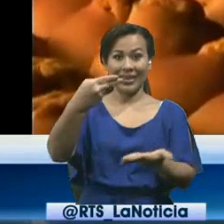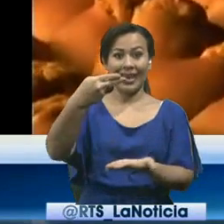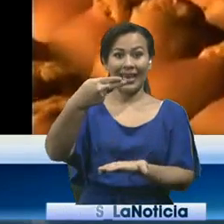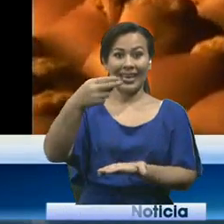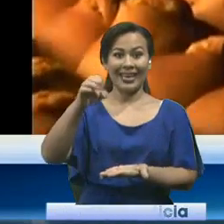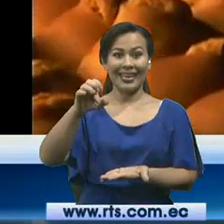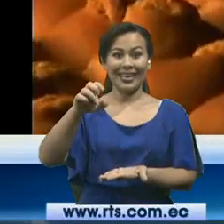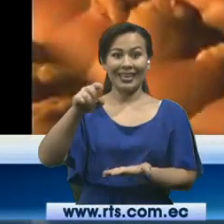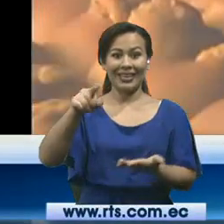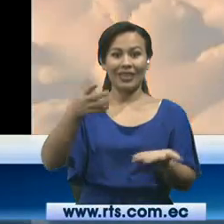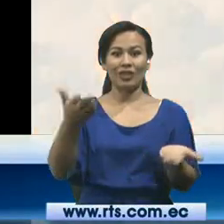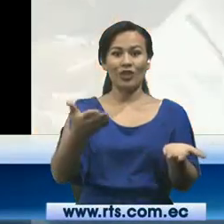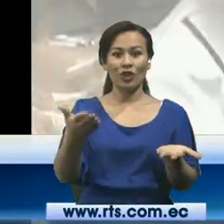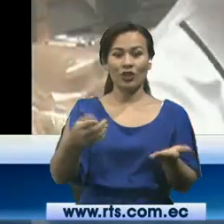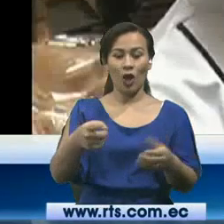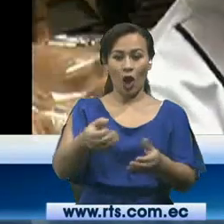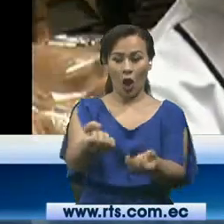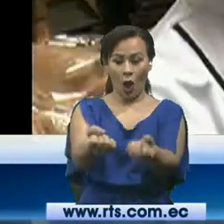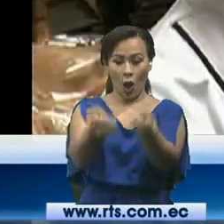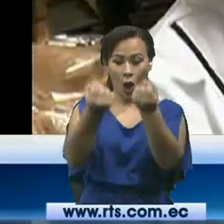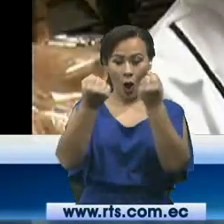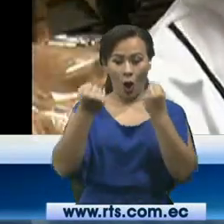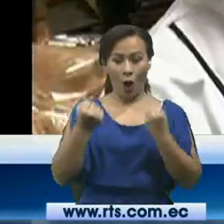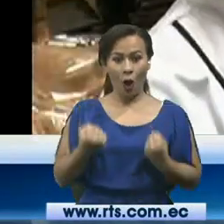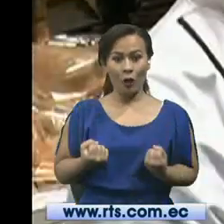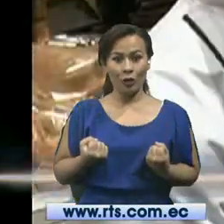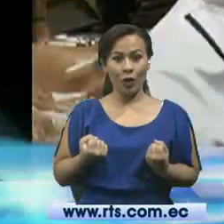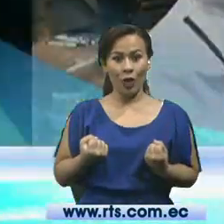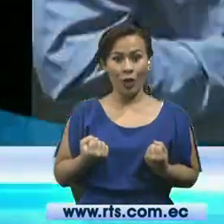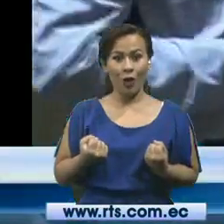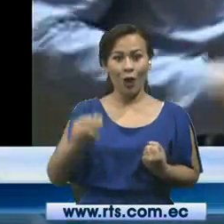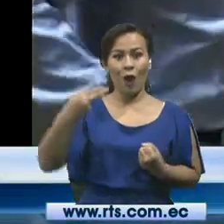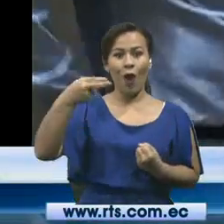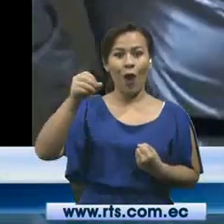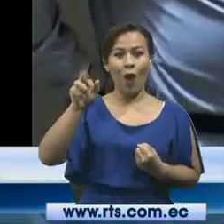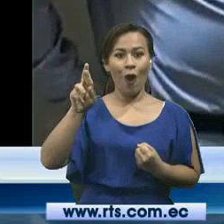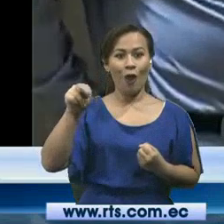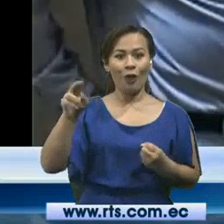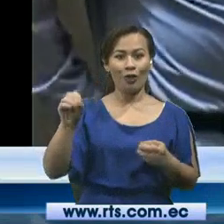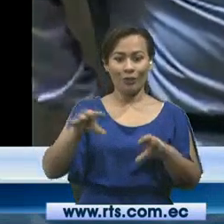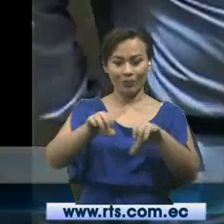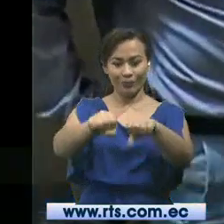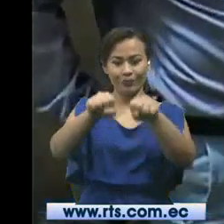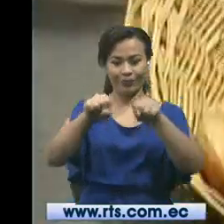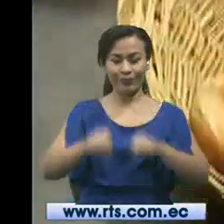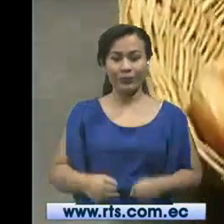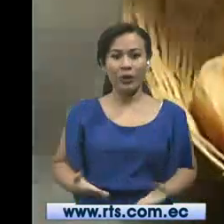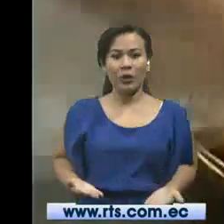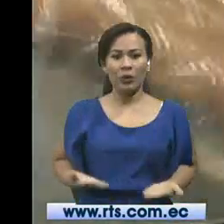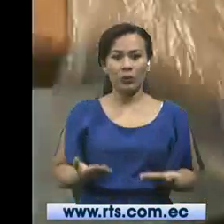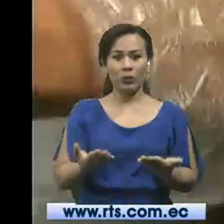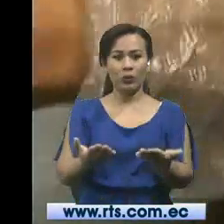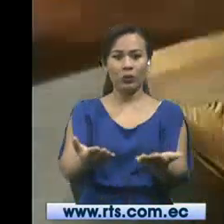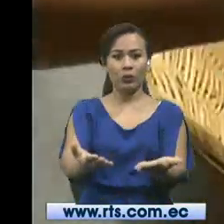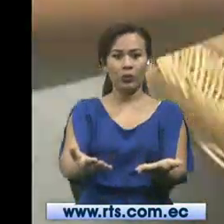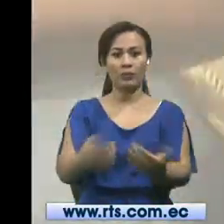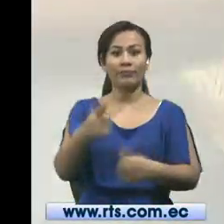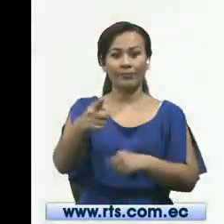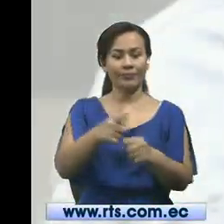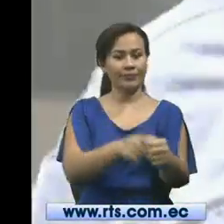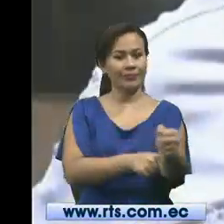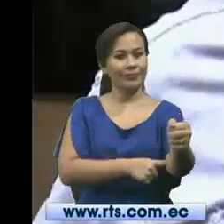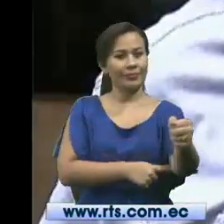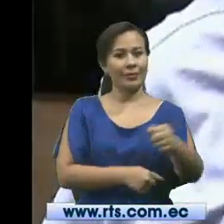horno eléctrico o de gas? La cocción del pan, o sea, el cocinar. Para los gustadores del buen sabor, esta tradición debe conservarse.